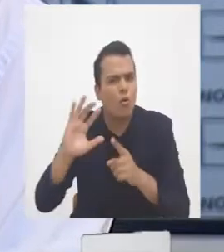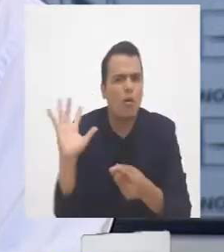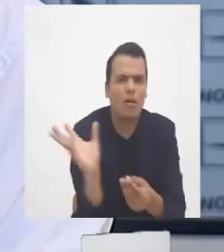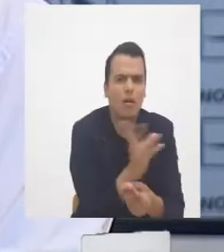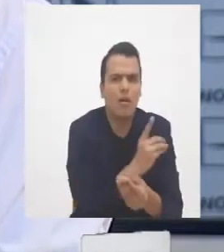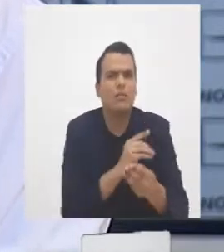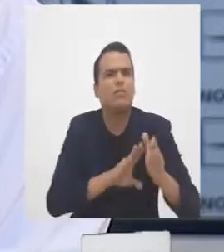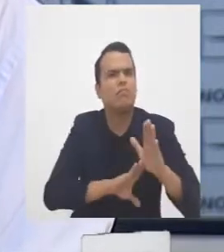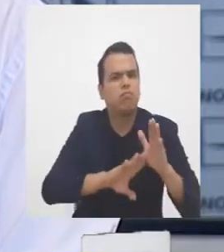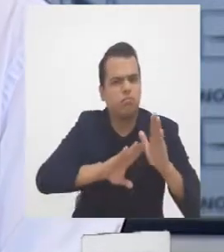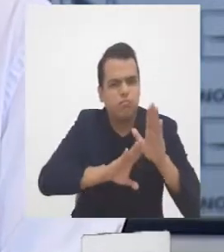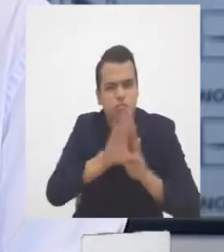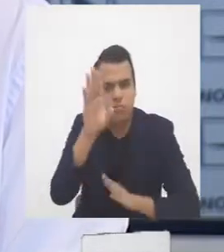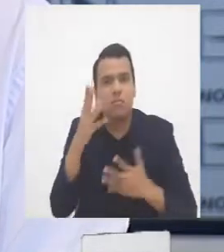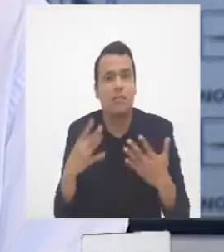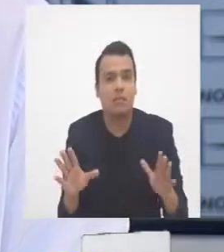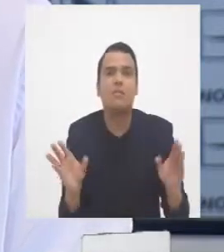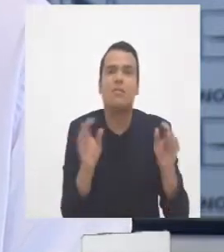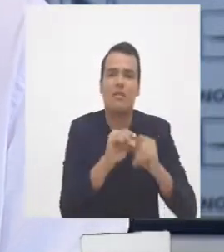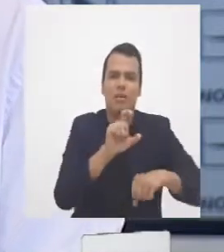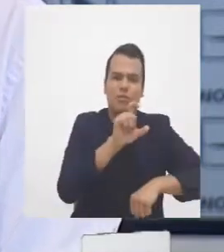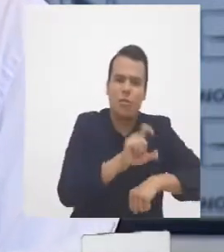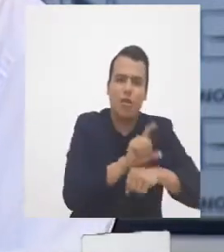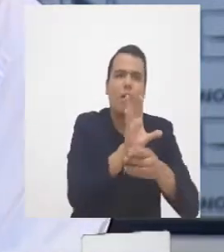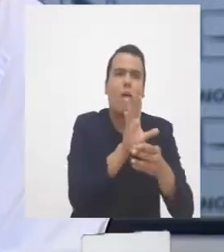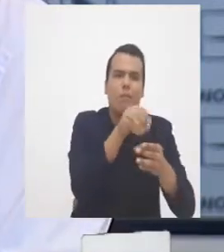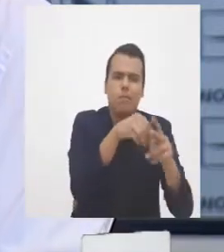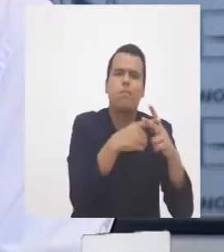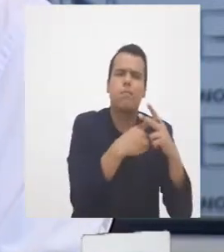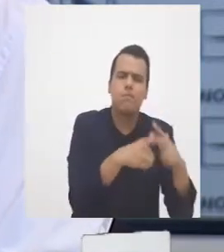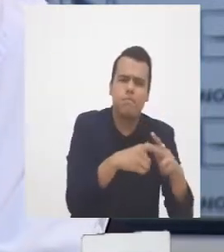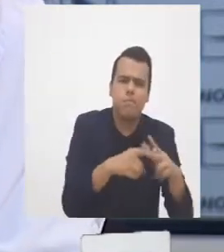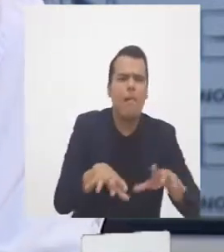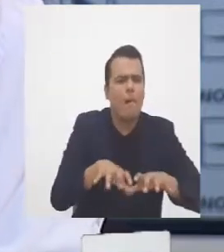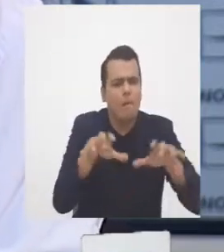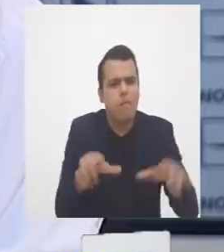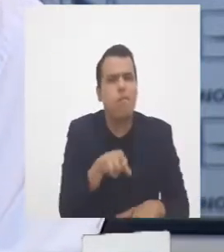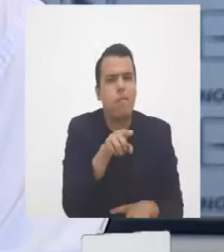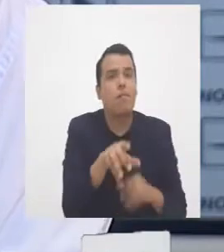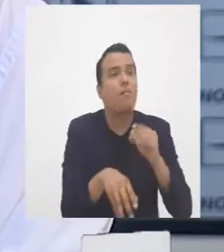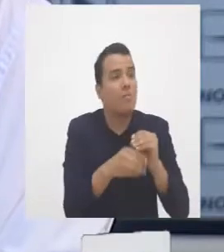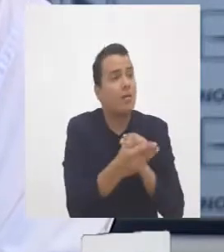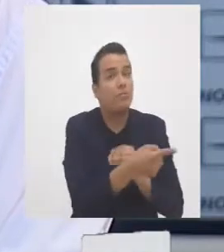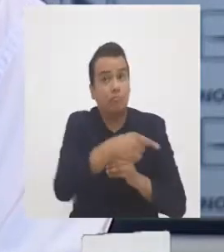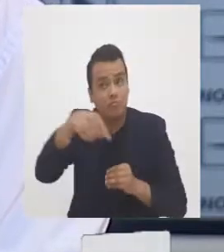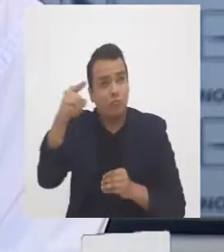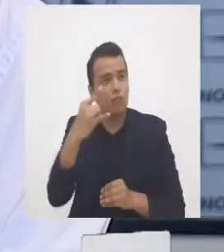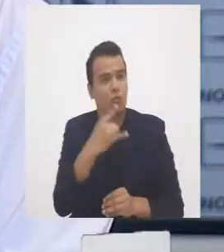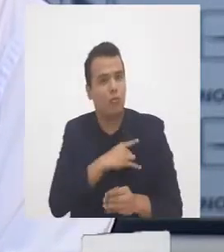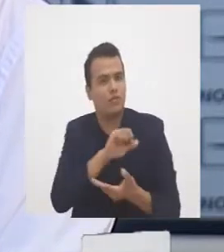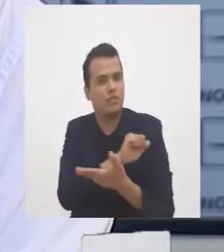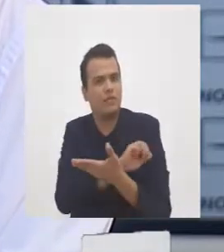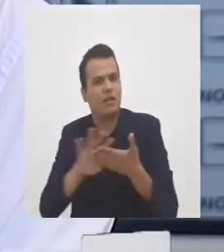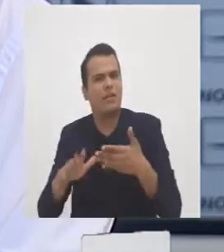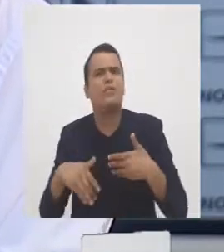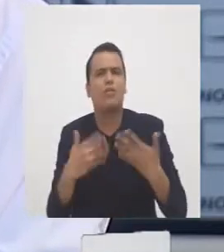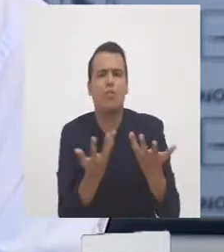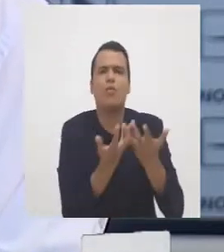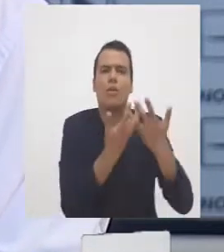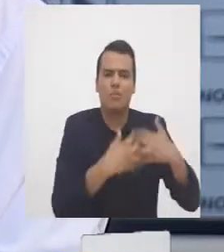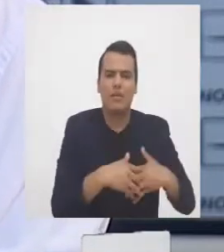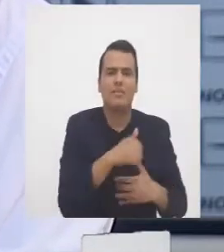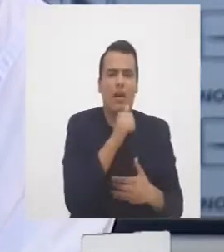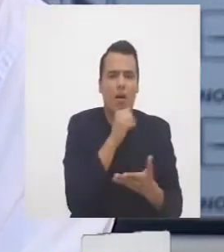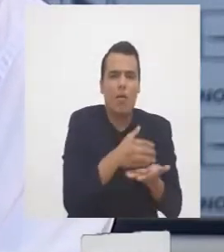gente en la cultura. Además, vamos a generar con ellos talleres y que vayan a las universidades, que tengan la oportunidad de la universidad gratis por